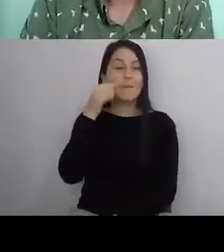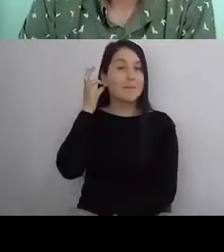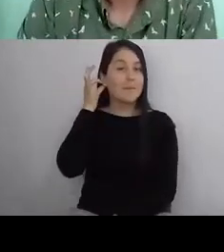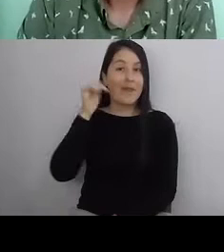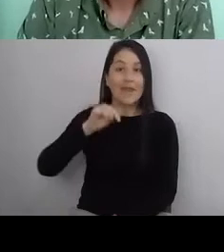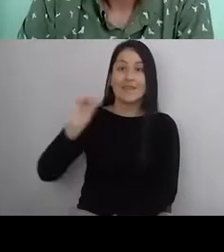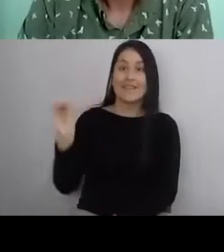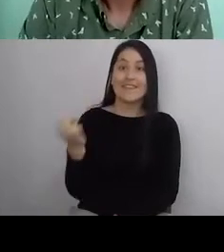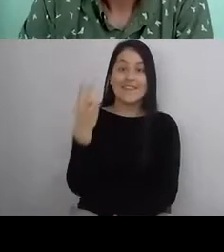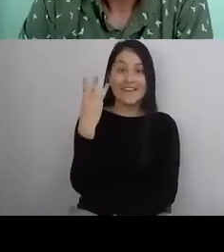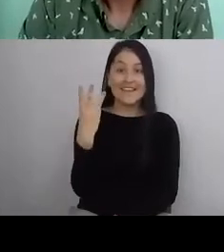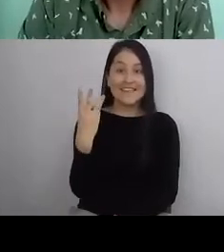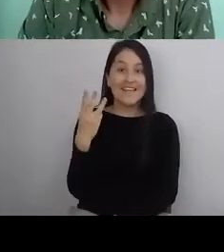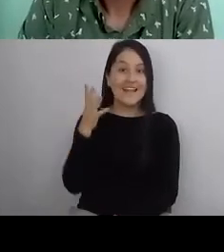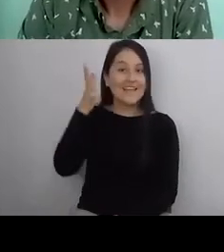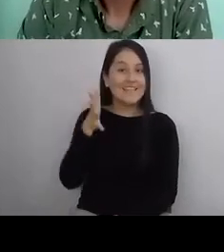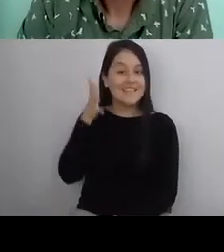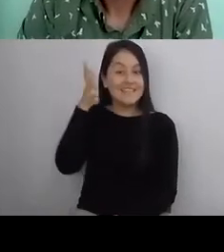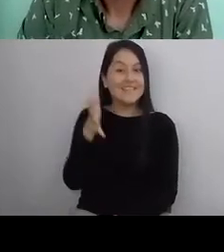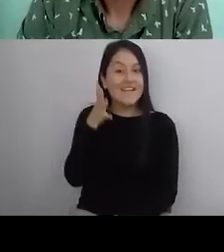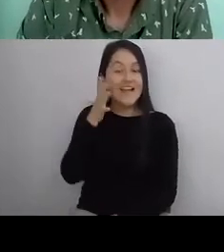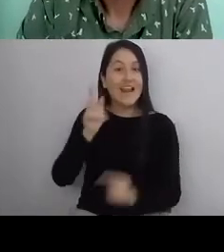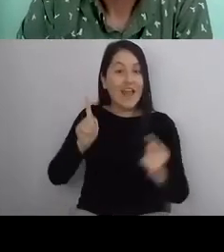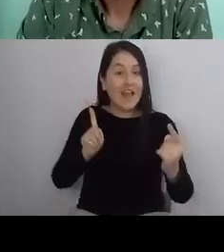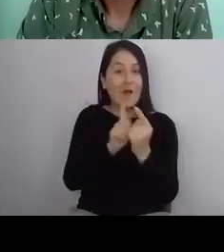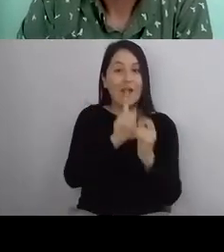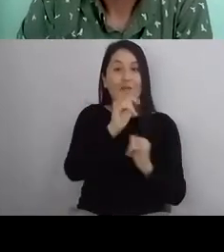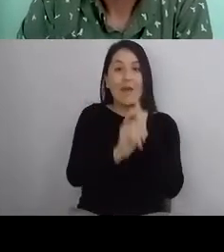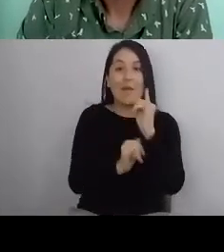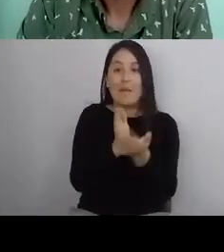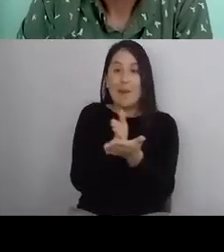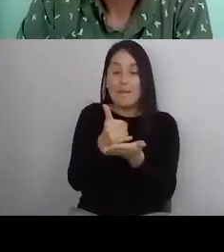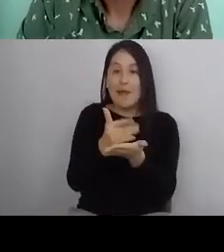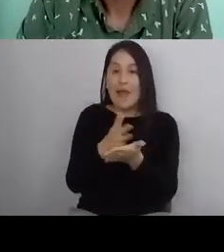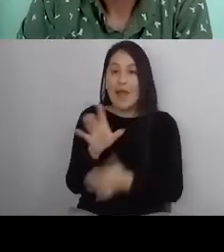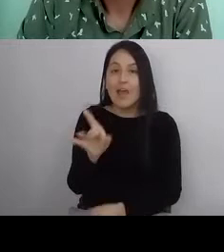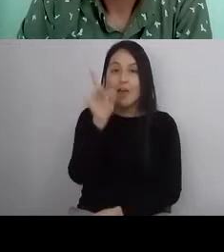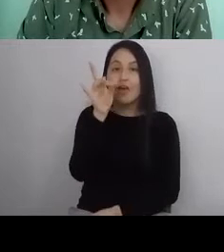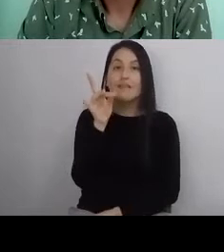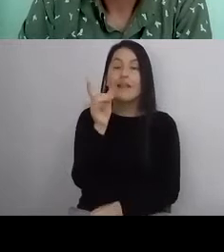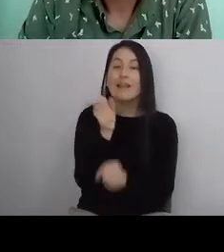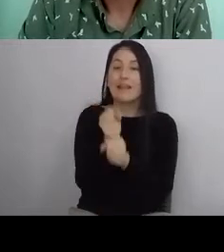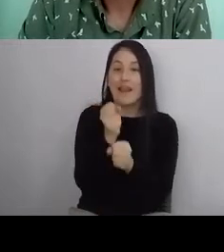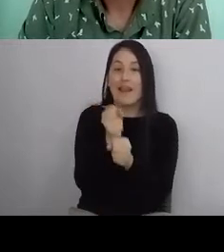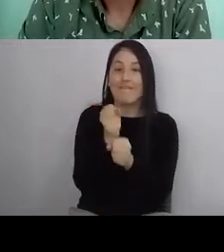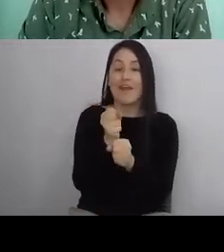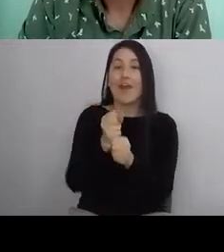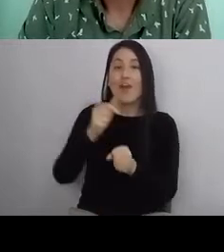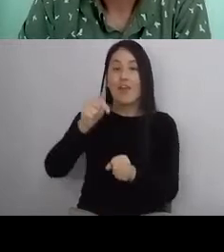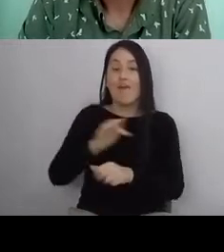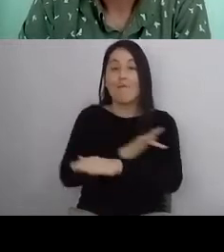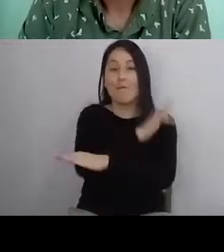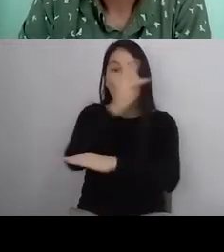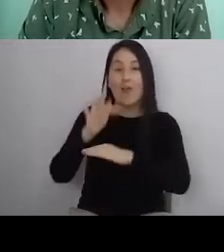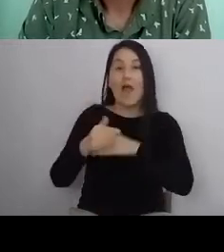tercera charla de este encuentro virtual Prepárate para buscar trabajo organizado por nosotros, Avance Inclusión. Como dice el Mauro,